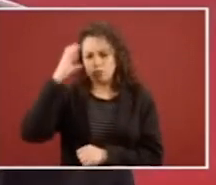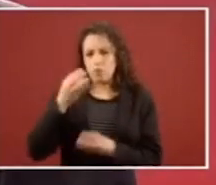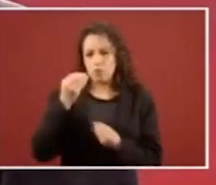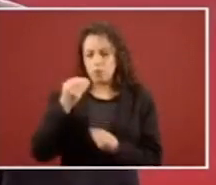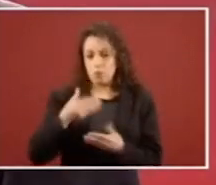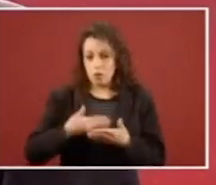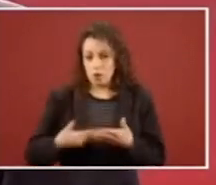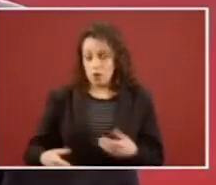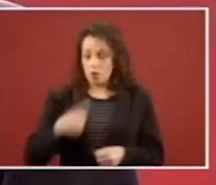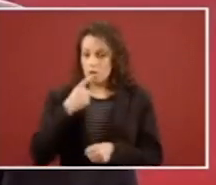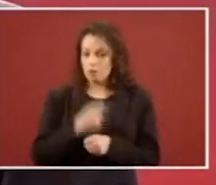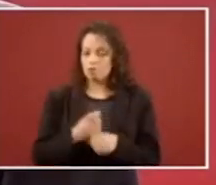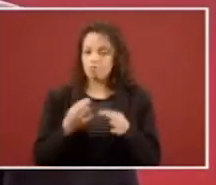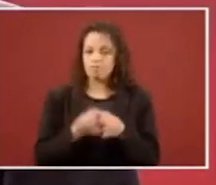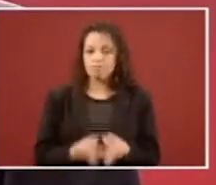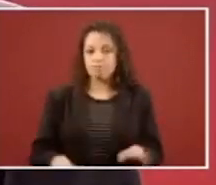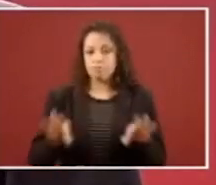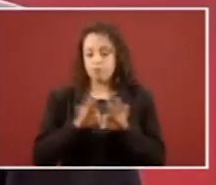ocupación.